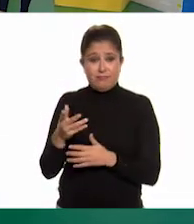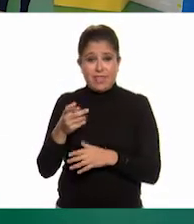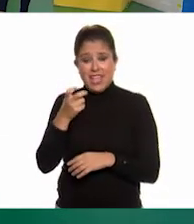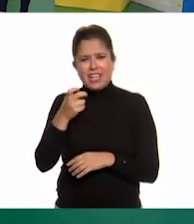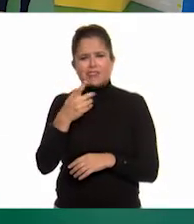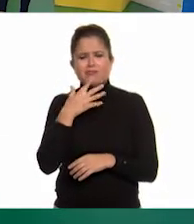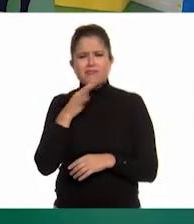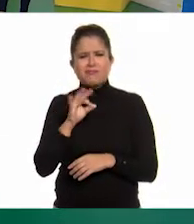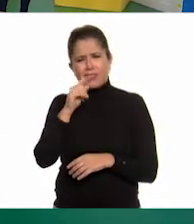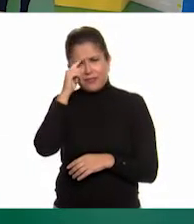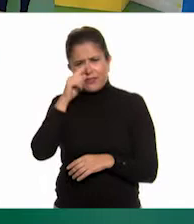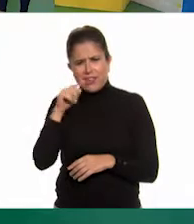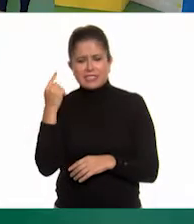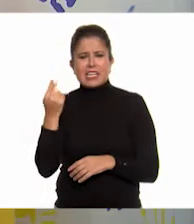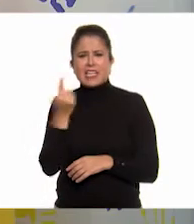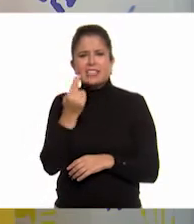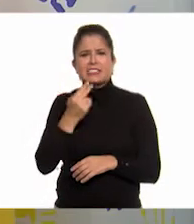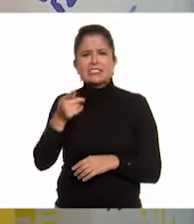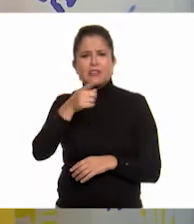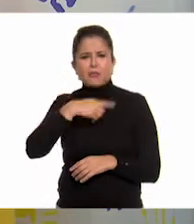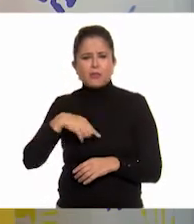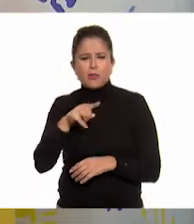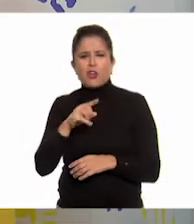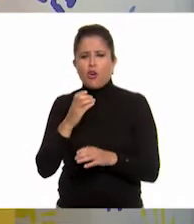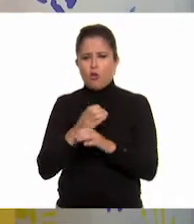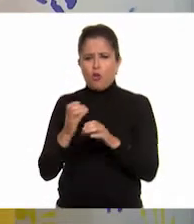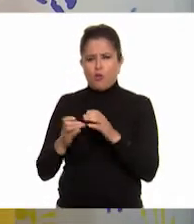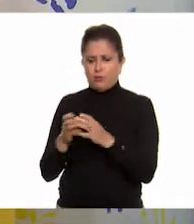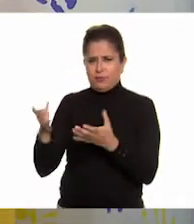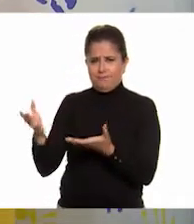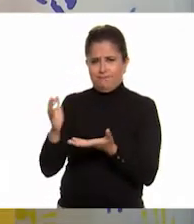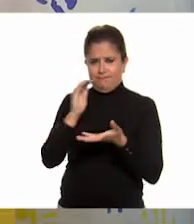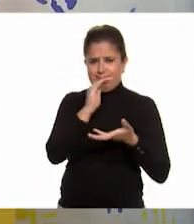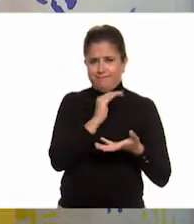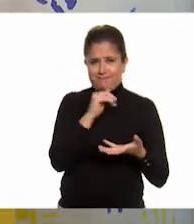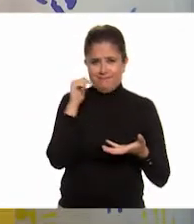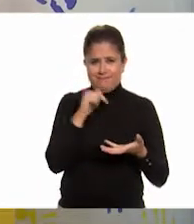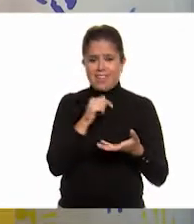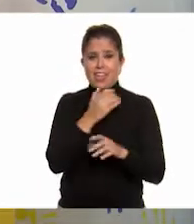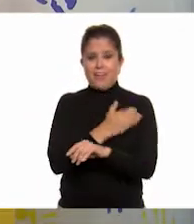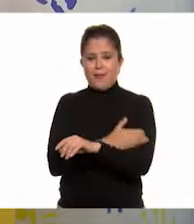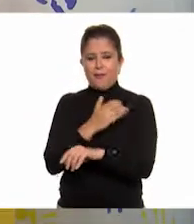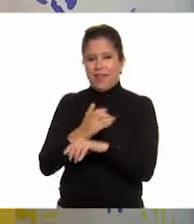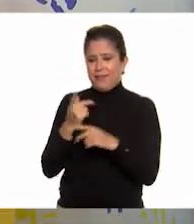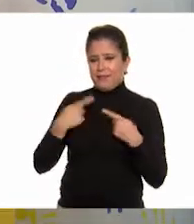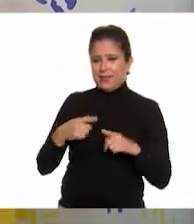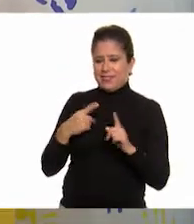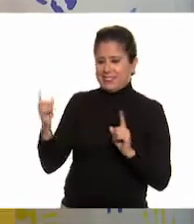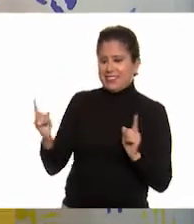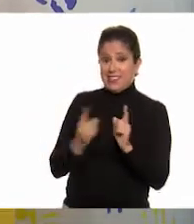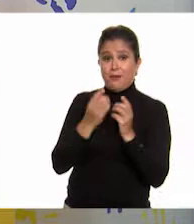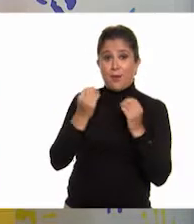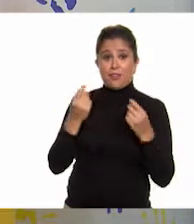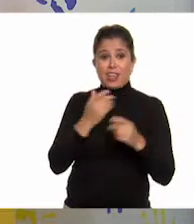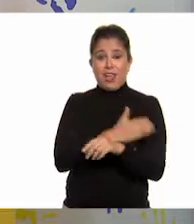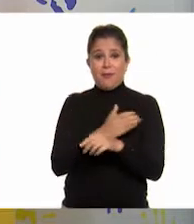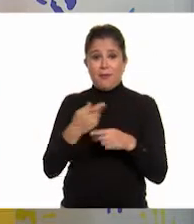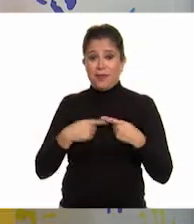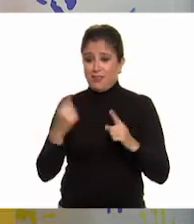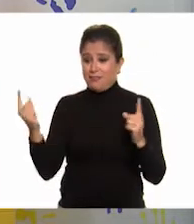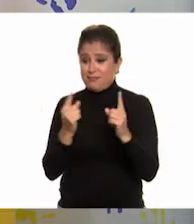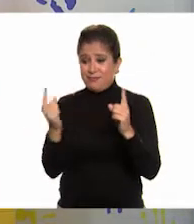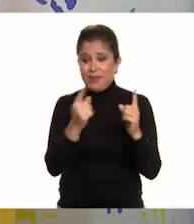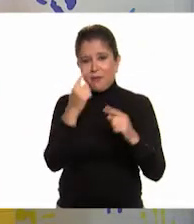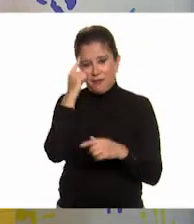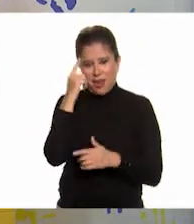muy sencillo, solamente necesitamos un objeto y un acompañante o varios acompañantes para poder